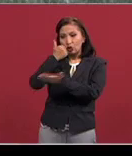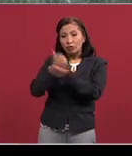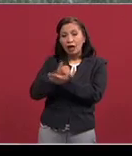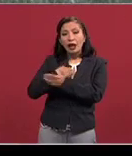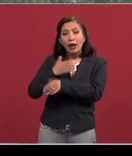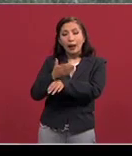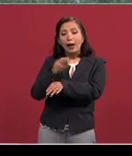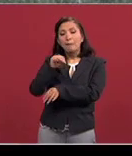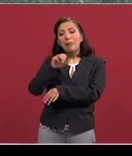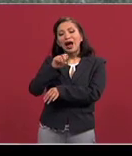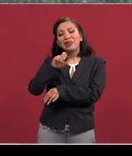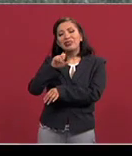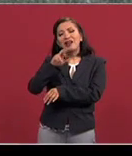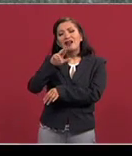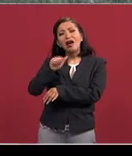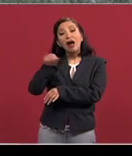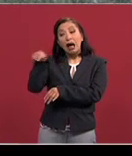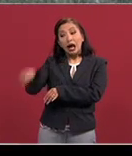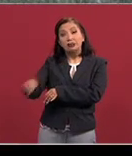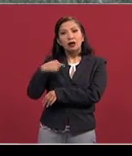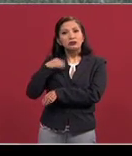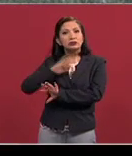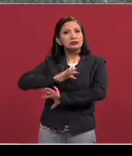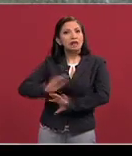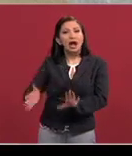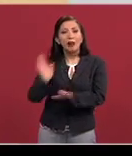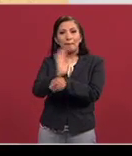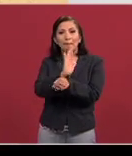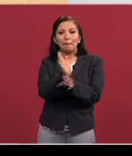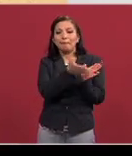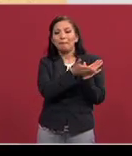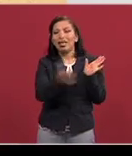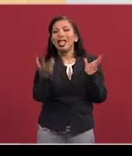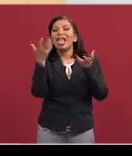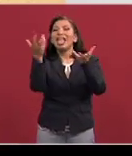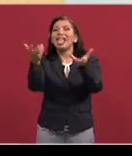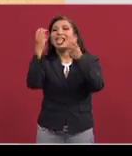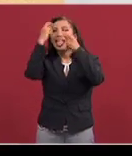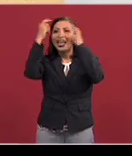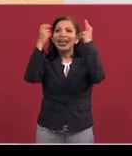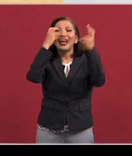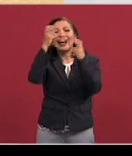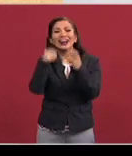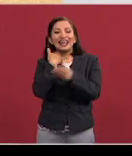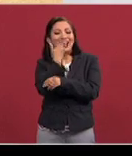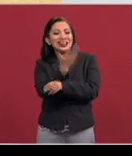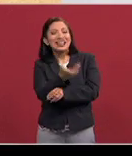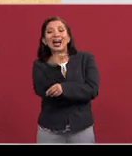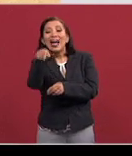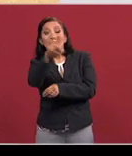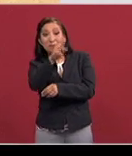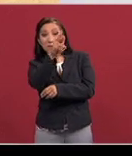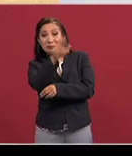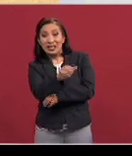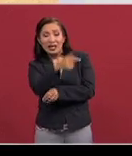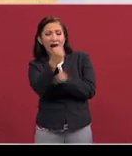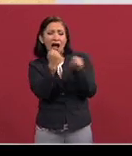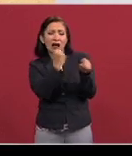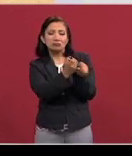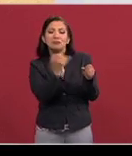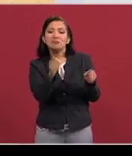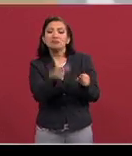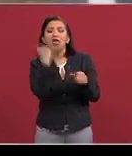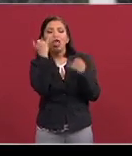de Madera. Esto vino a acabar con la película del Sueño Dorado que nos había querido vender el PRI durante